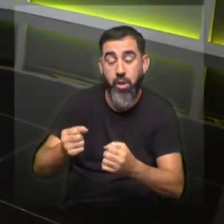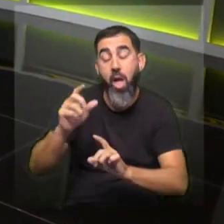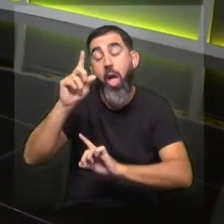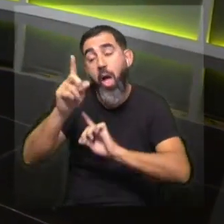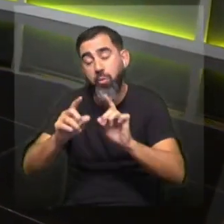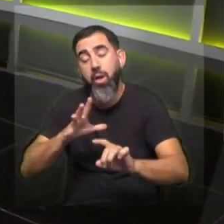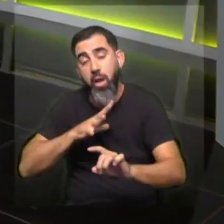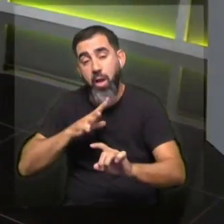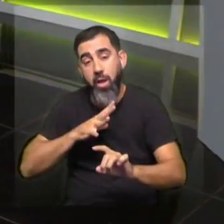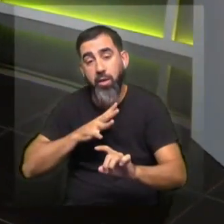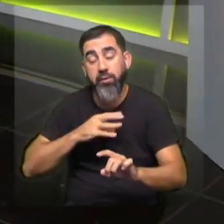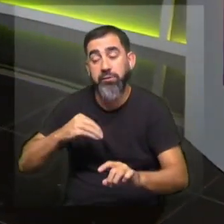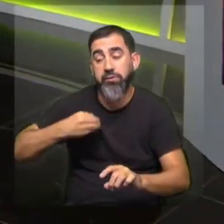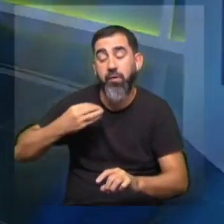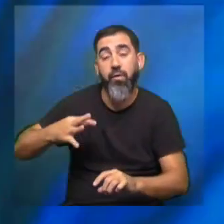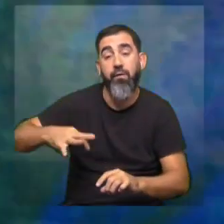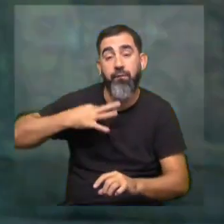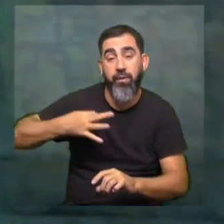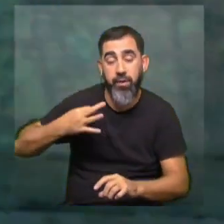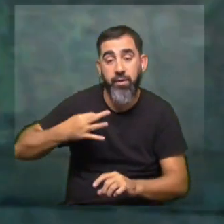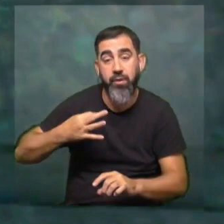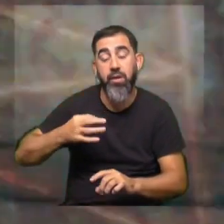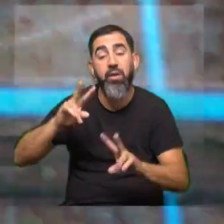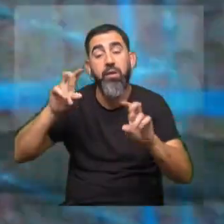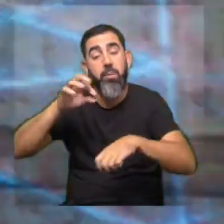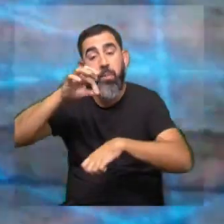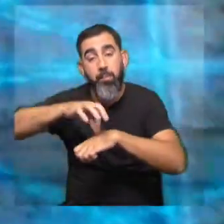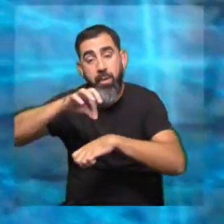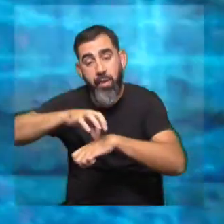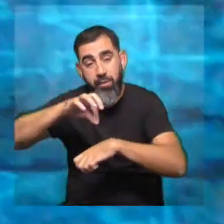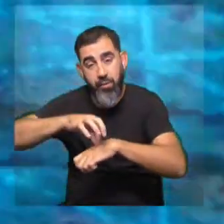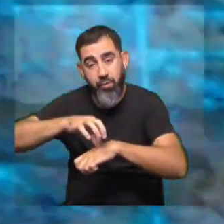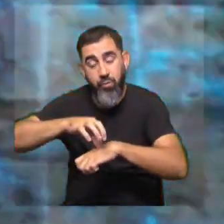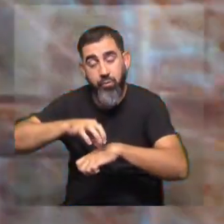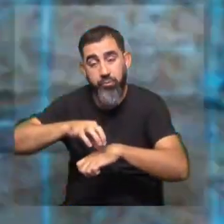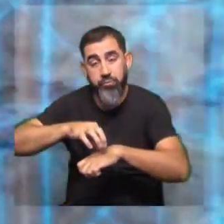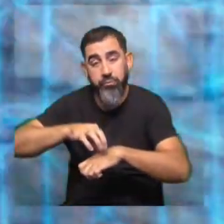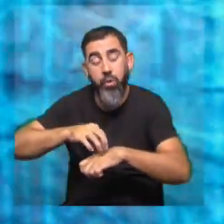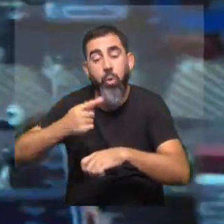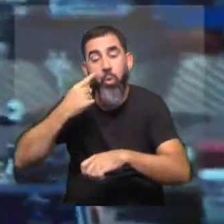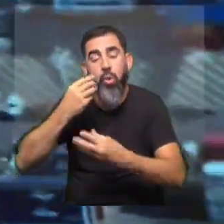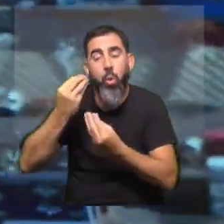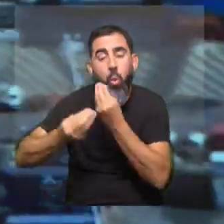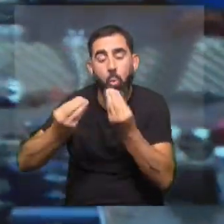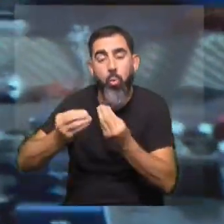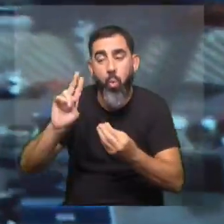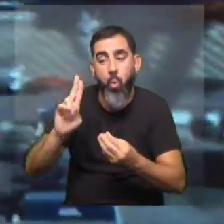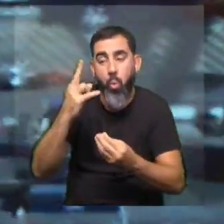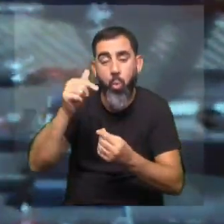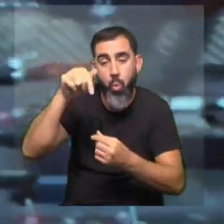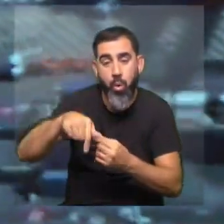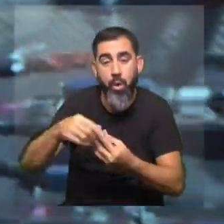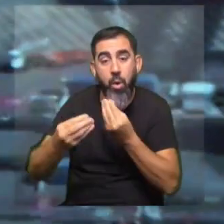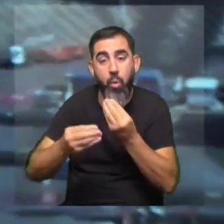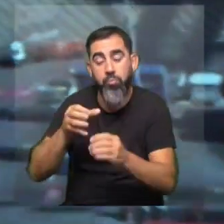hay radiaciones que salvan vidas, hay uso médico, hay uso medicinal para las radiaciones. Vamos a conocer cómo se usan en Uruguay y cómo